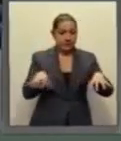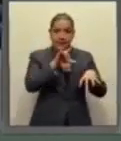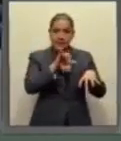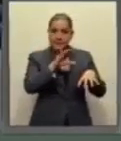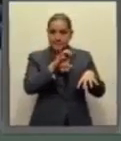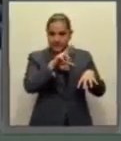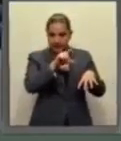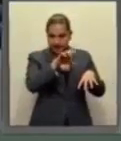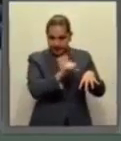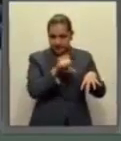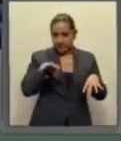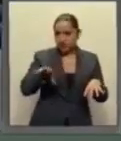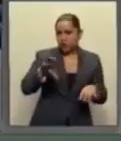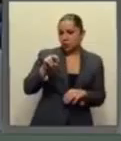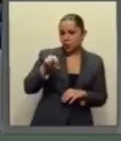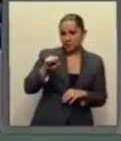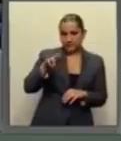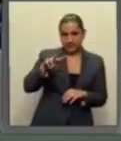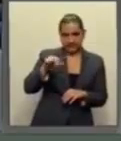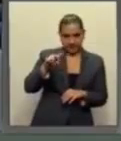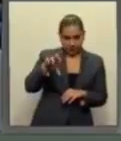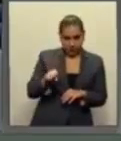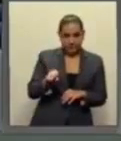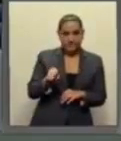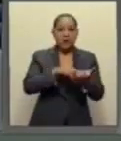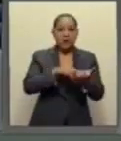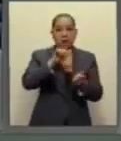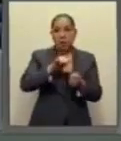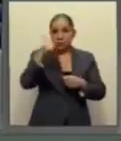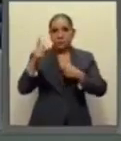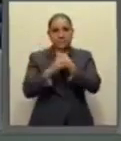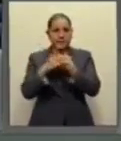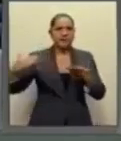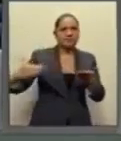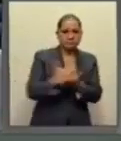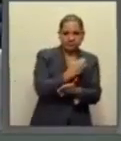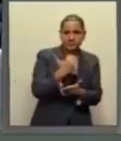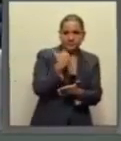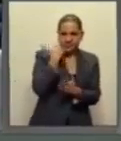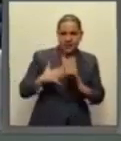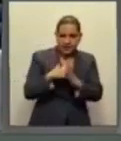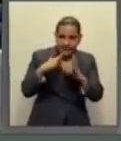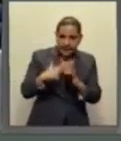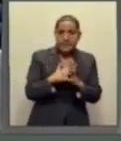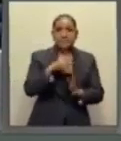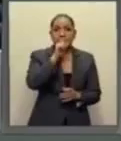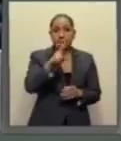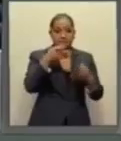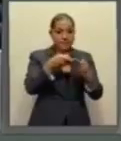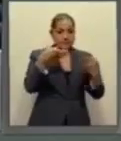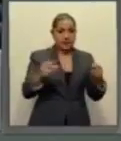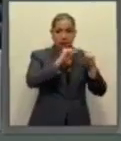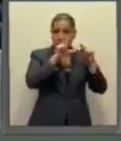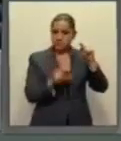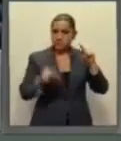potencias extranjeras, el estallido de una guerra civil y la pérdida de más de la mitad del territorio.